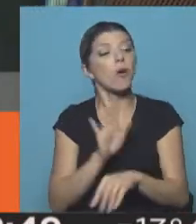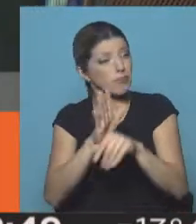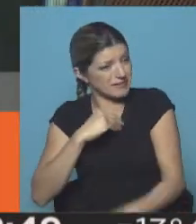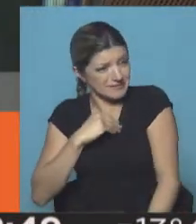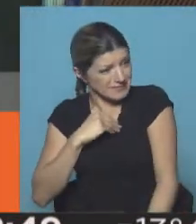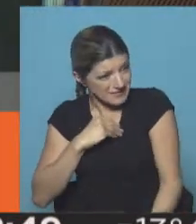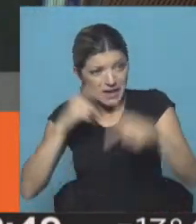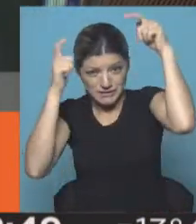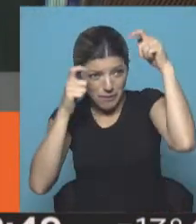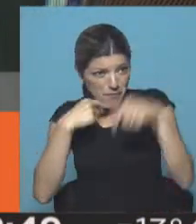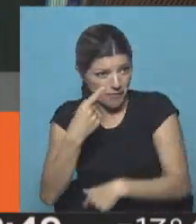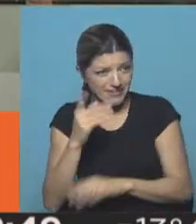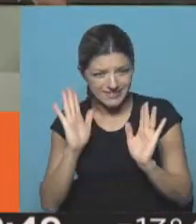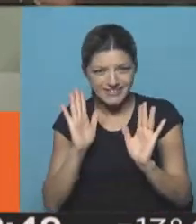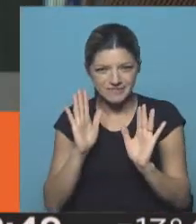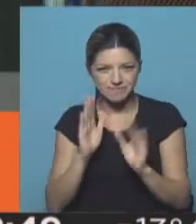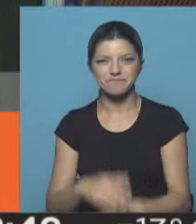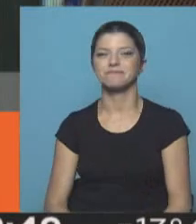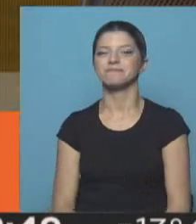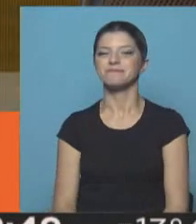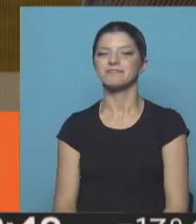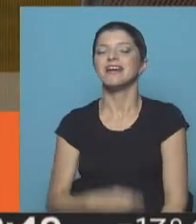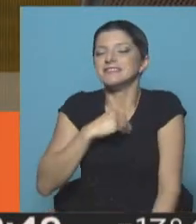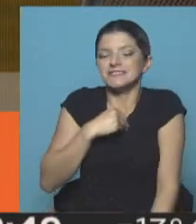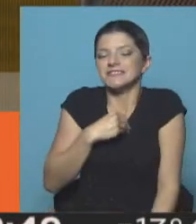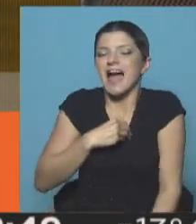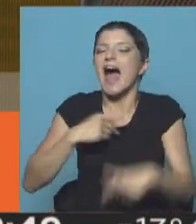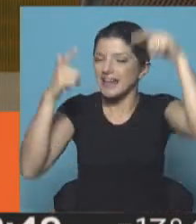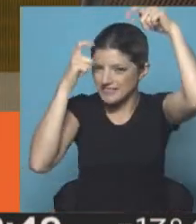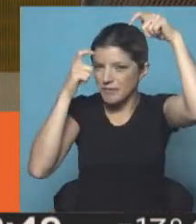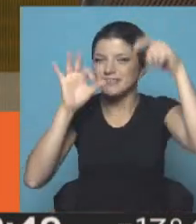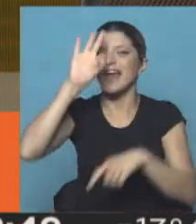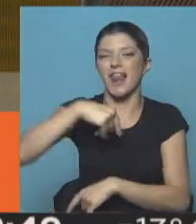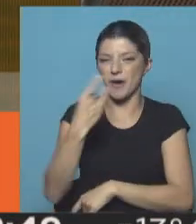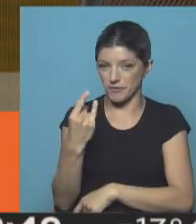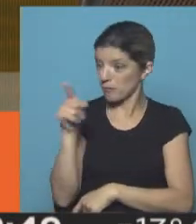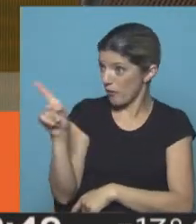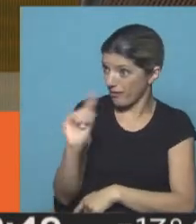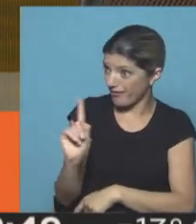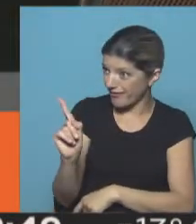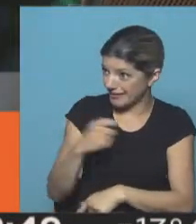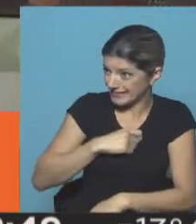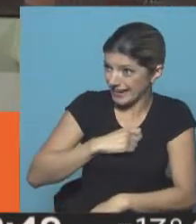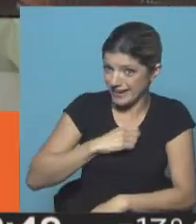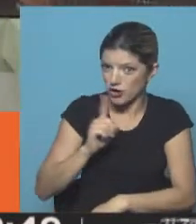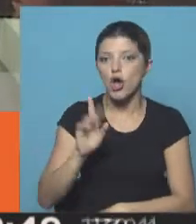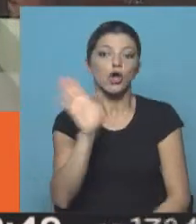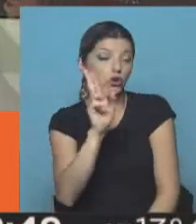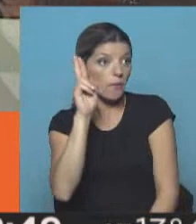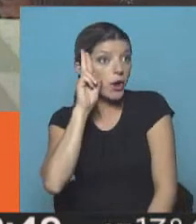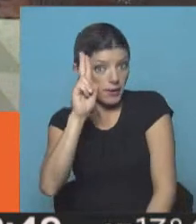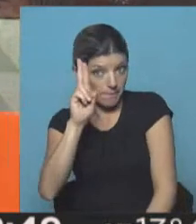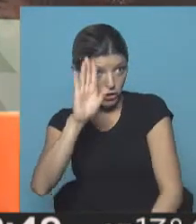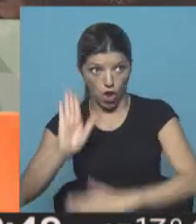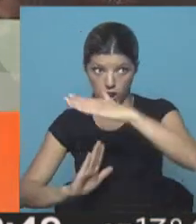llamarse entonces. Extrañando a Chávez en Naciones Unidas se llamó Yo no lo extraño. bloque. ¿Vos no lo extrañás? No, pero respeto su liderazgo,